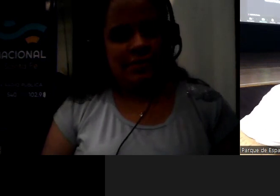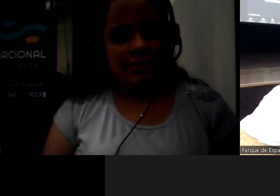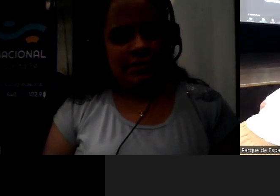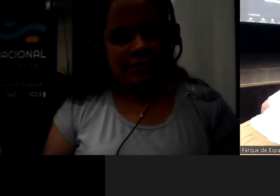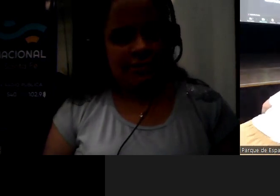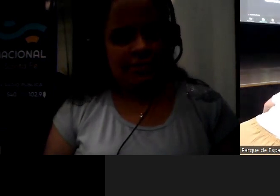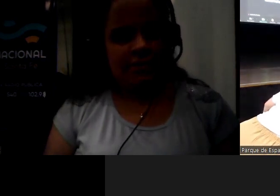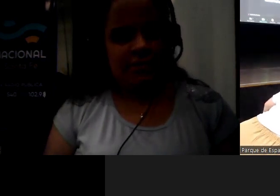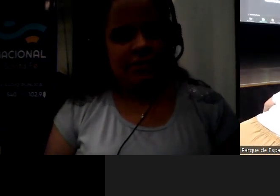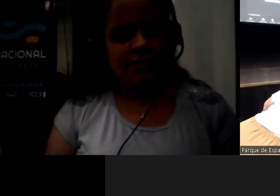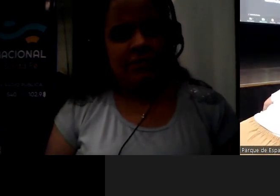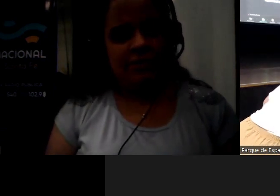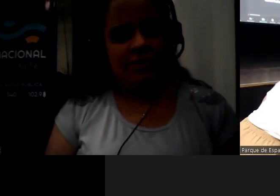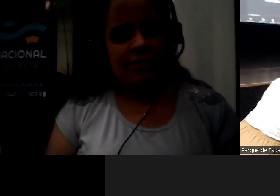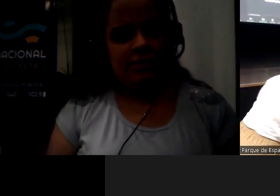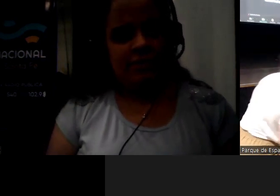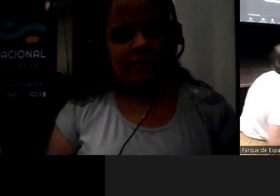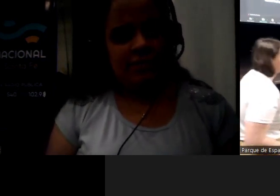algún